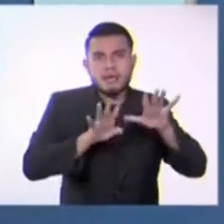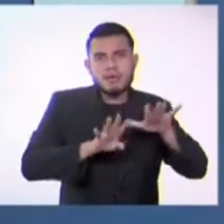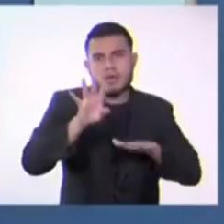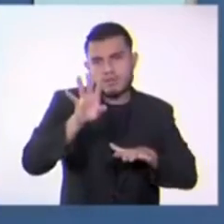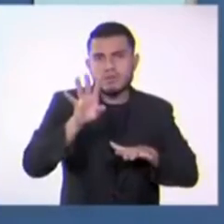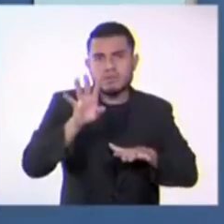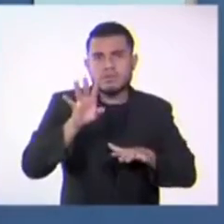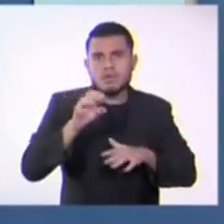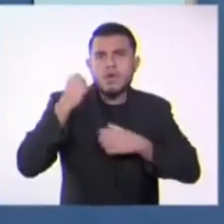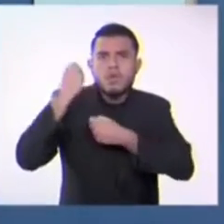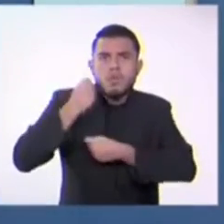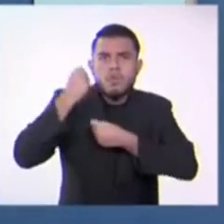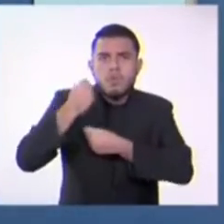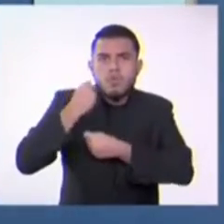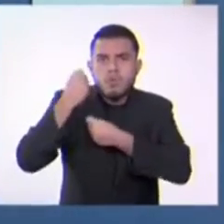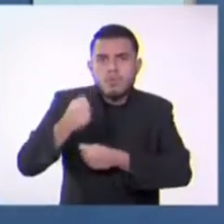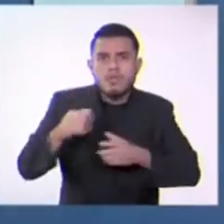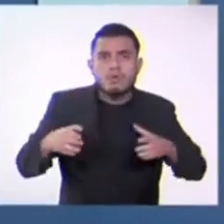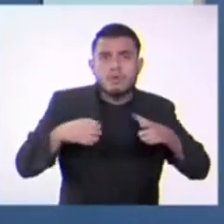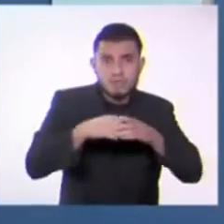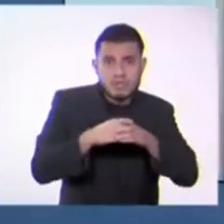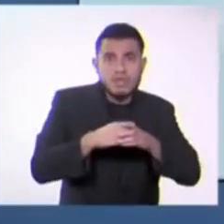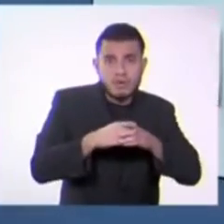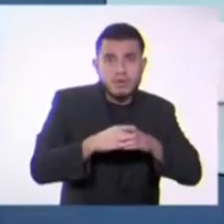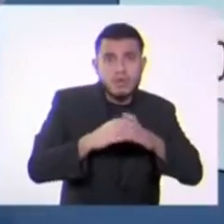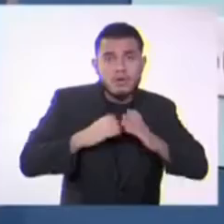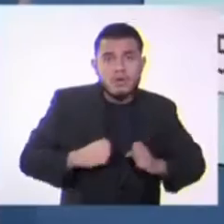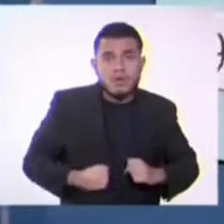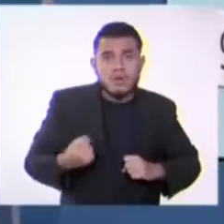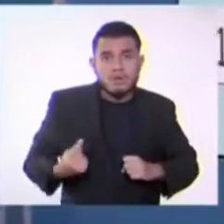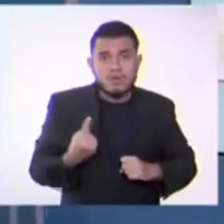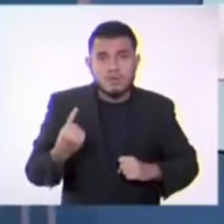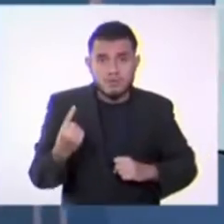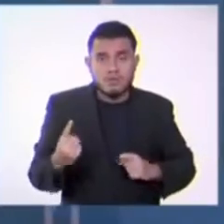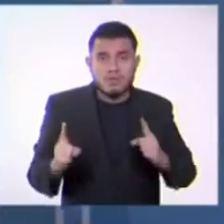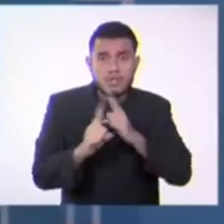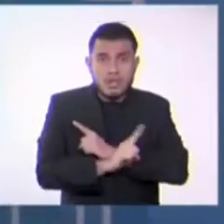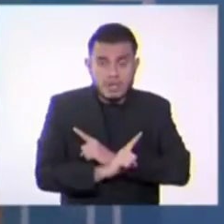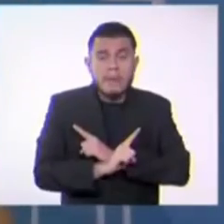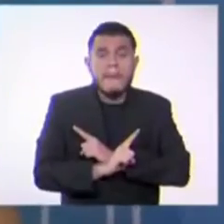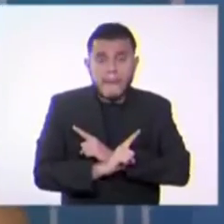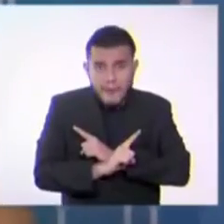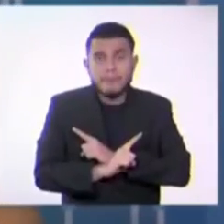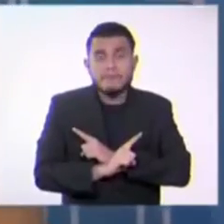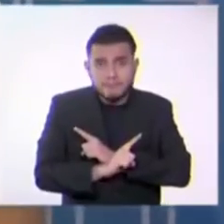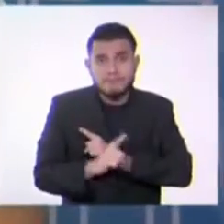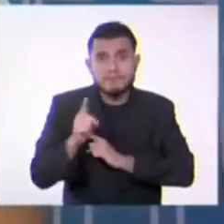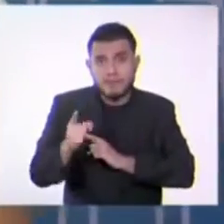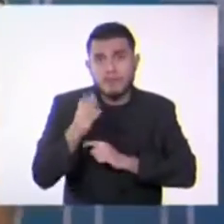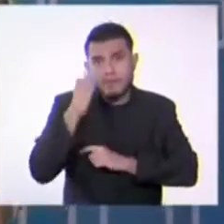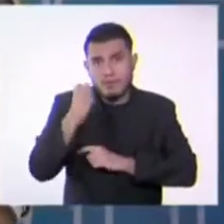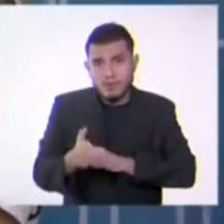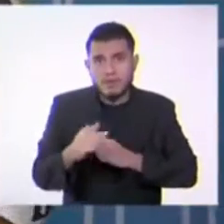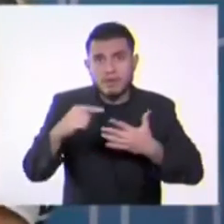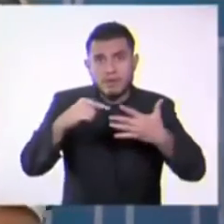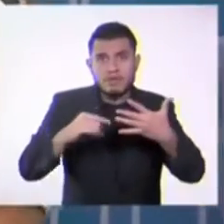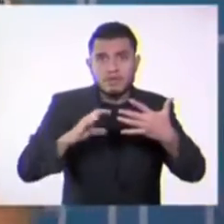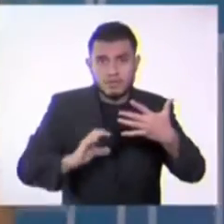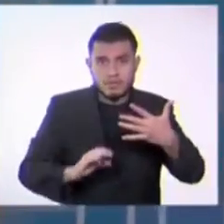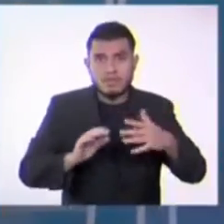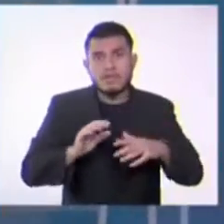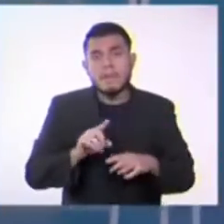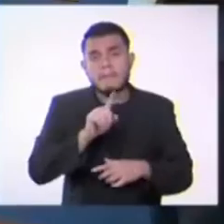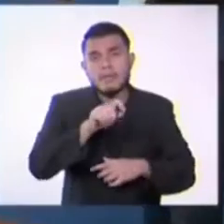proclama del Consejo de Gobierno Revolucionario, que da pie también a lo que va a ser próximamente la Constitución del